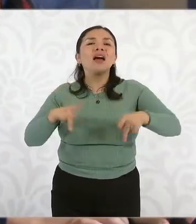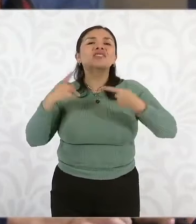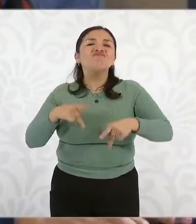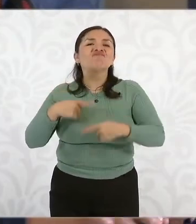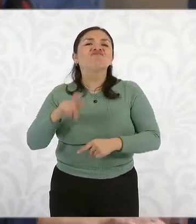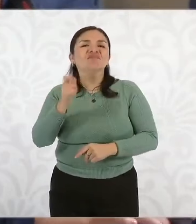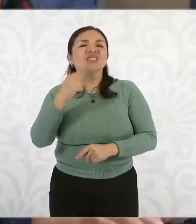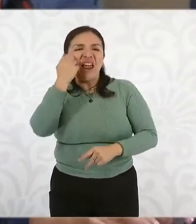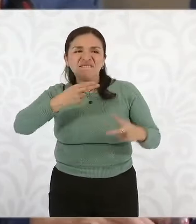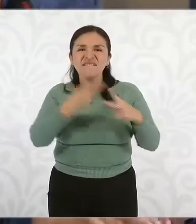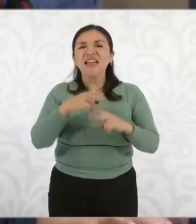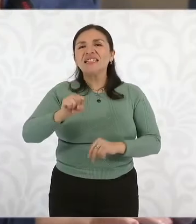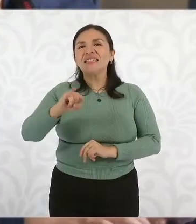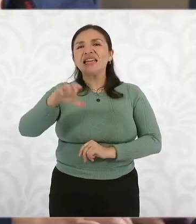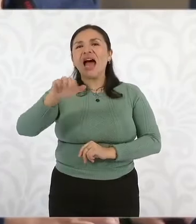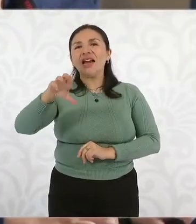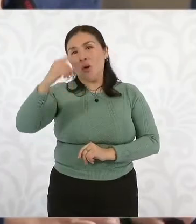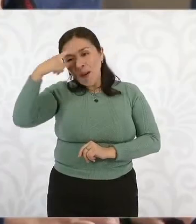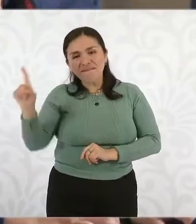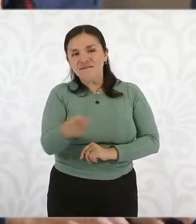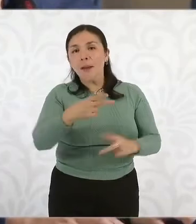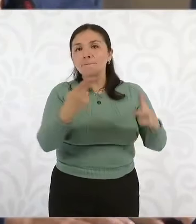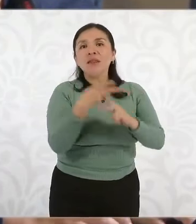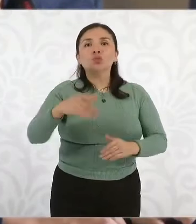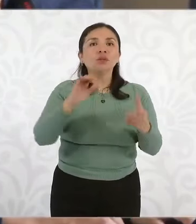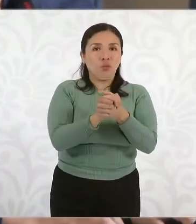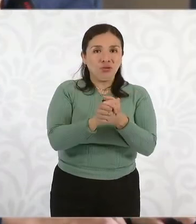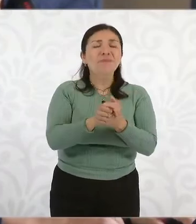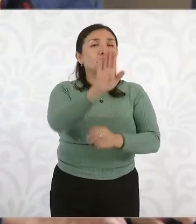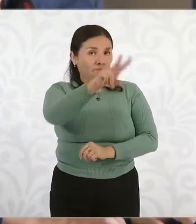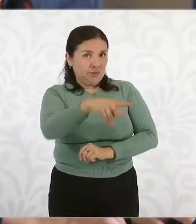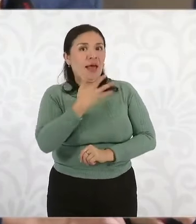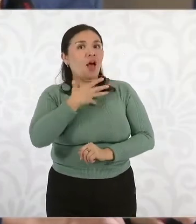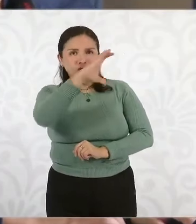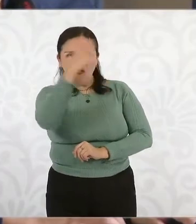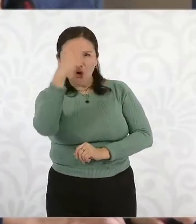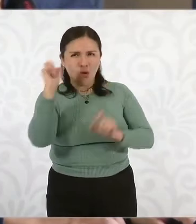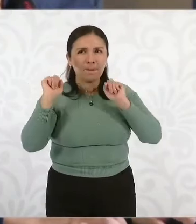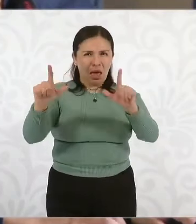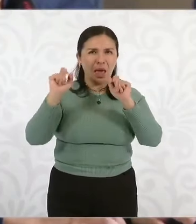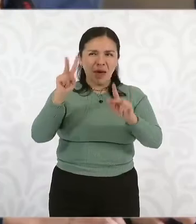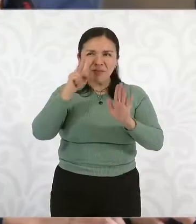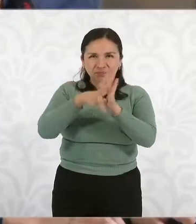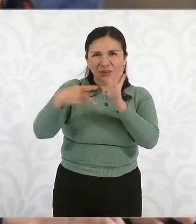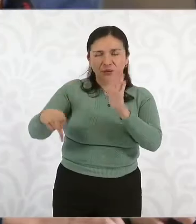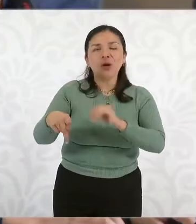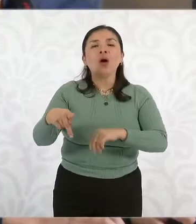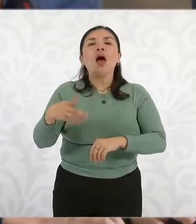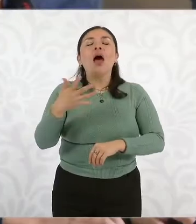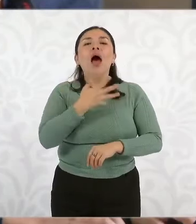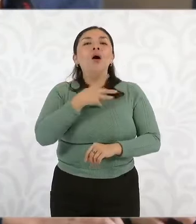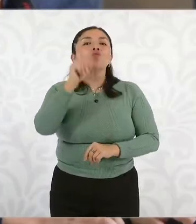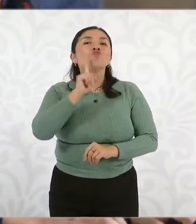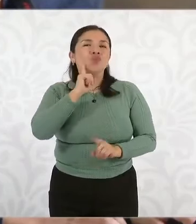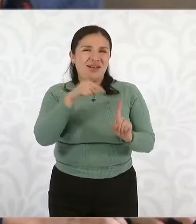mandar a ultimar a su esposa. De hecho, en fotografías que se han filtrado a la prensa del teléfono de la señora